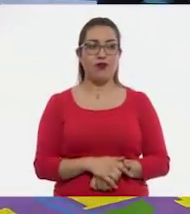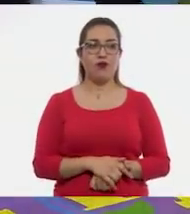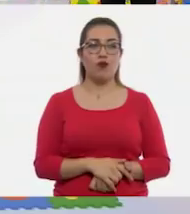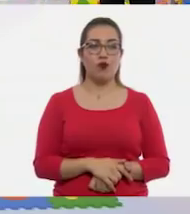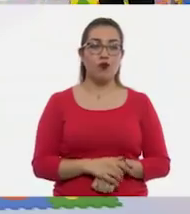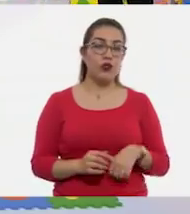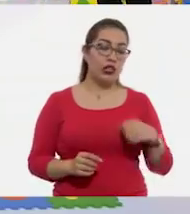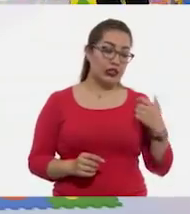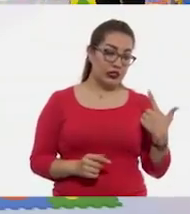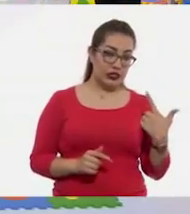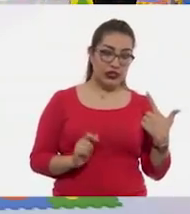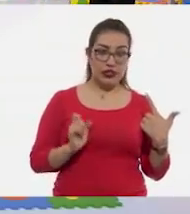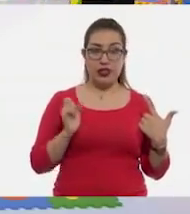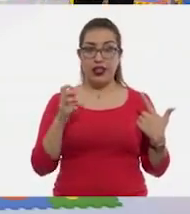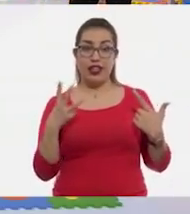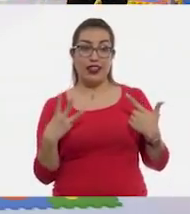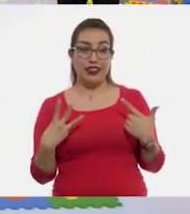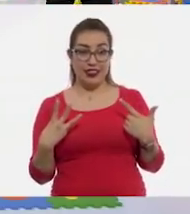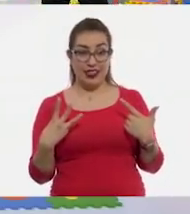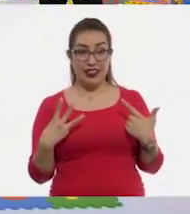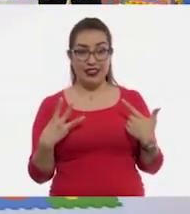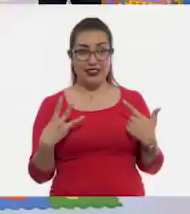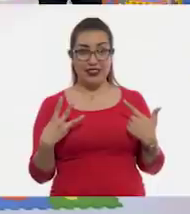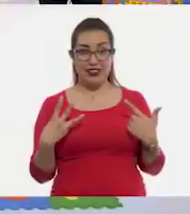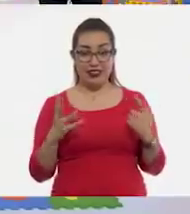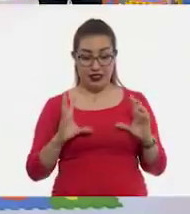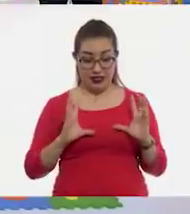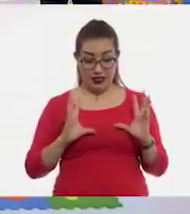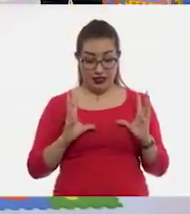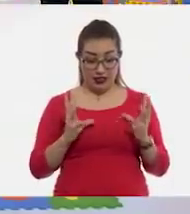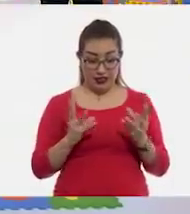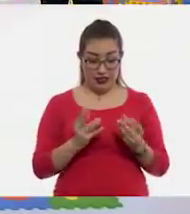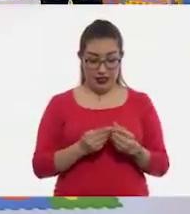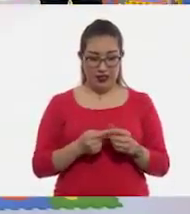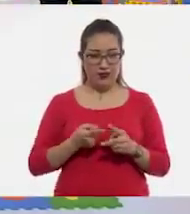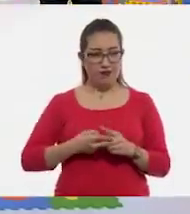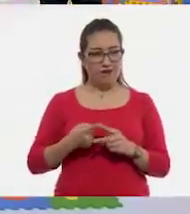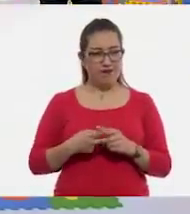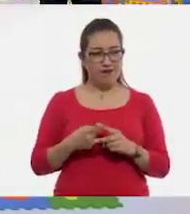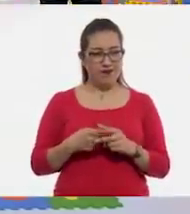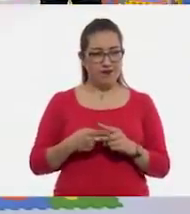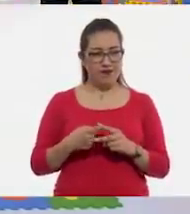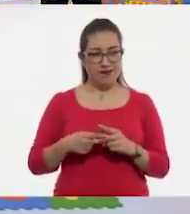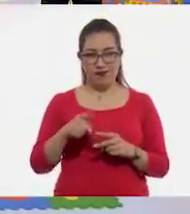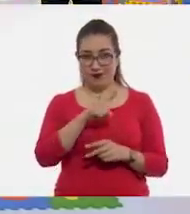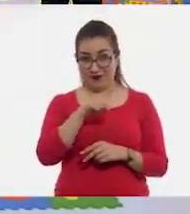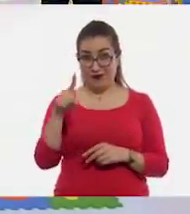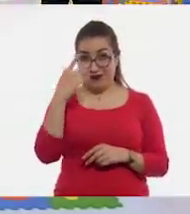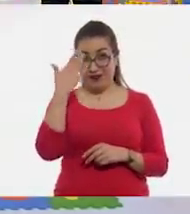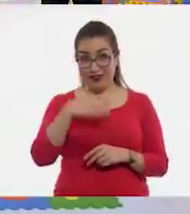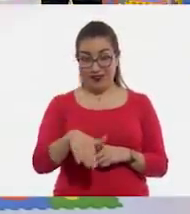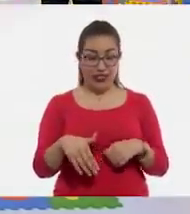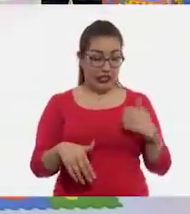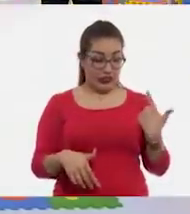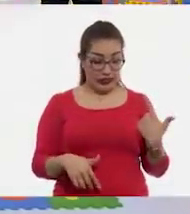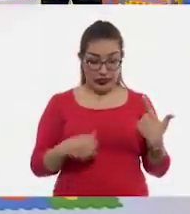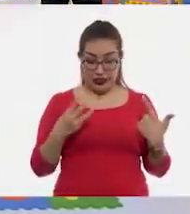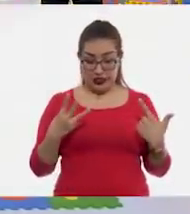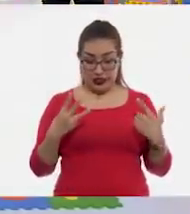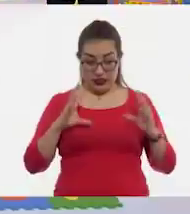3. 3. Eso hace un total de, ya saben ustedes, niñas y niños, 7 más